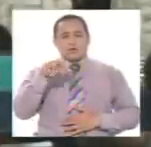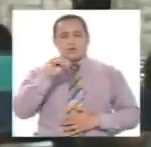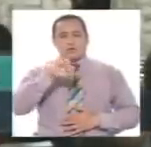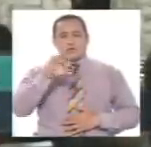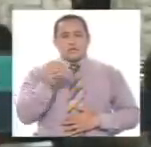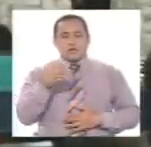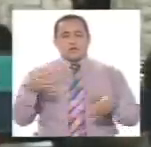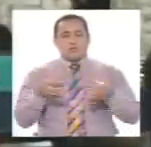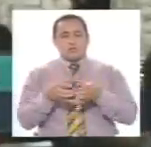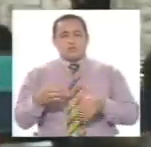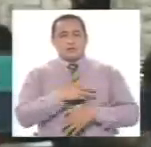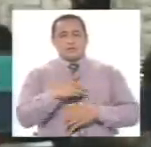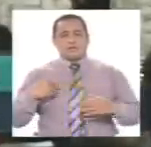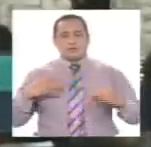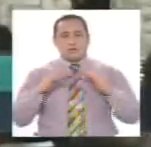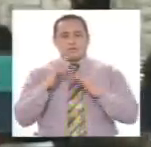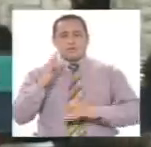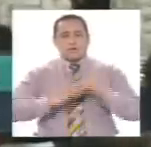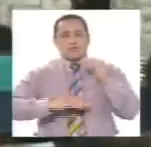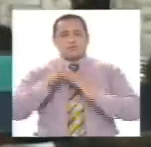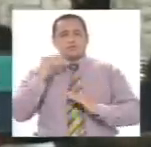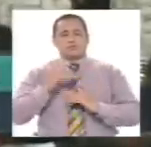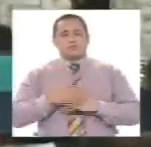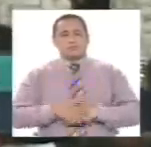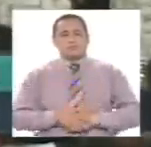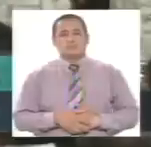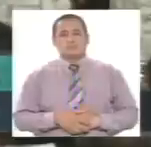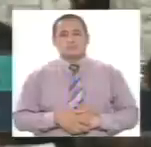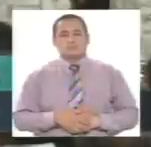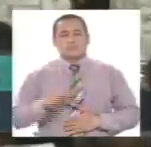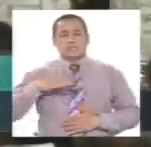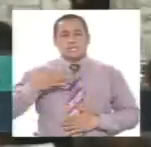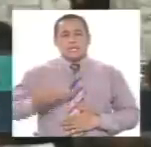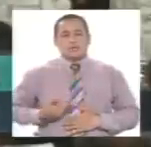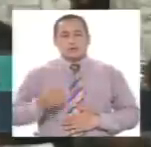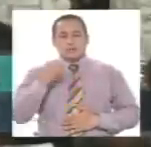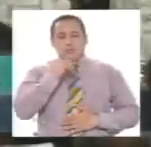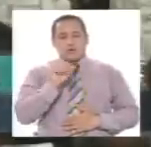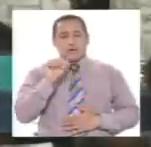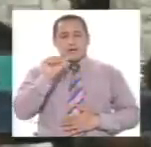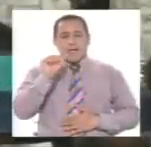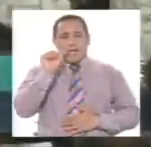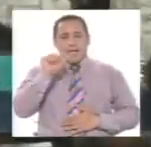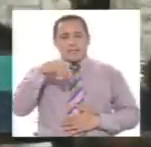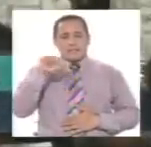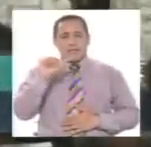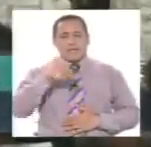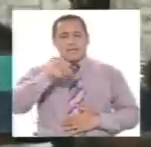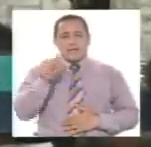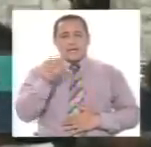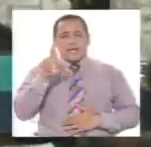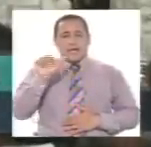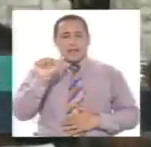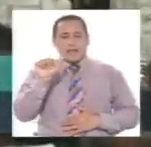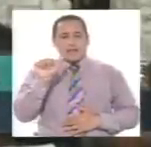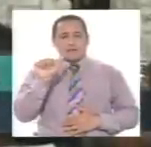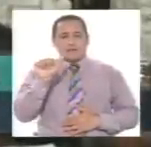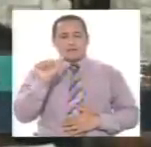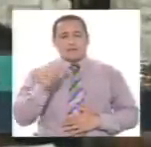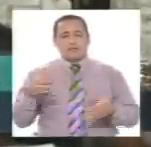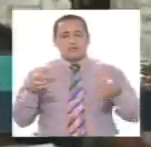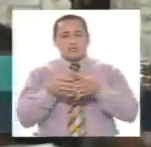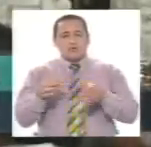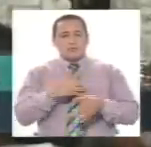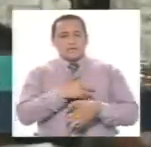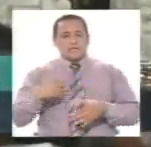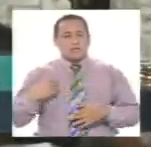Díaz, en el despacho de Vivienda y Construcción y Saneamiento. Señora Ana Etel del Rosario Jara Velázquez, en el